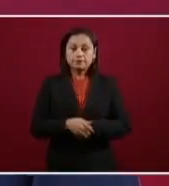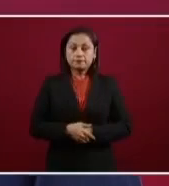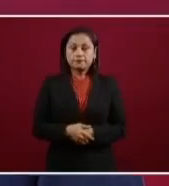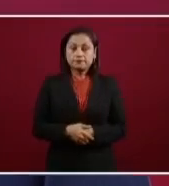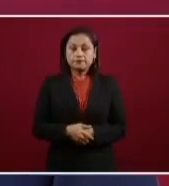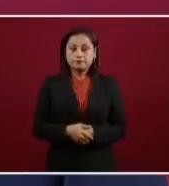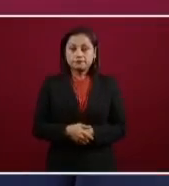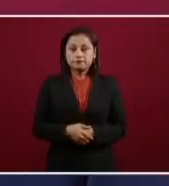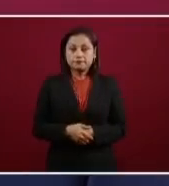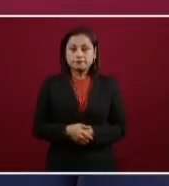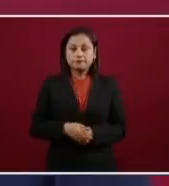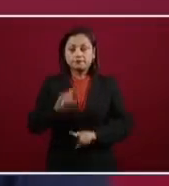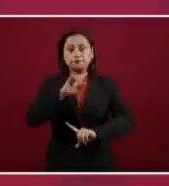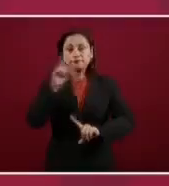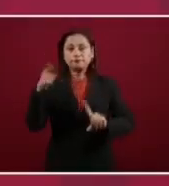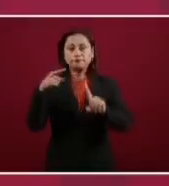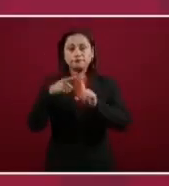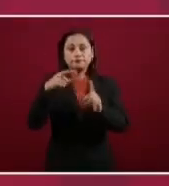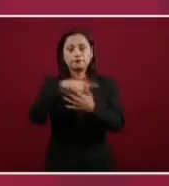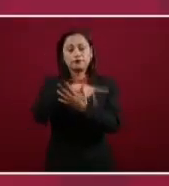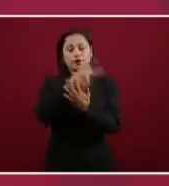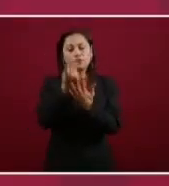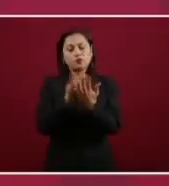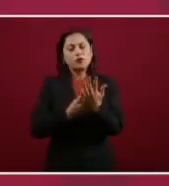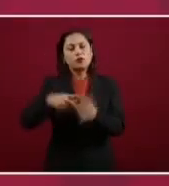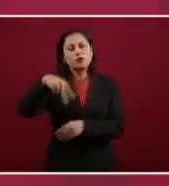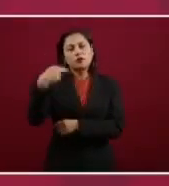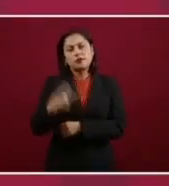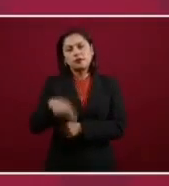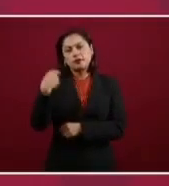un programa que se llamaba en la escuela